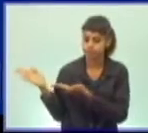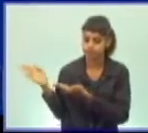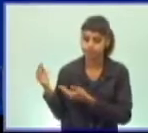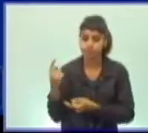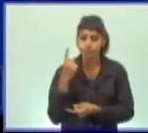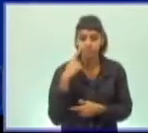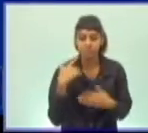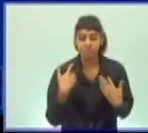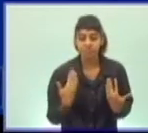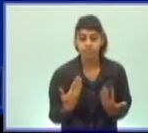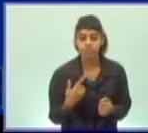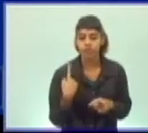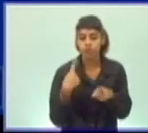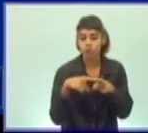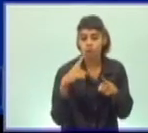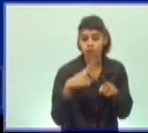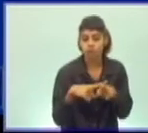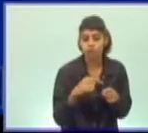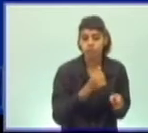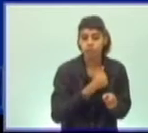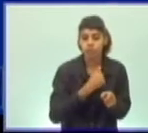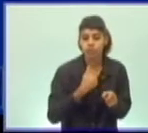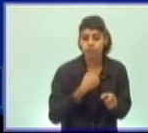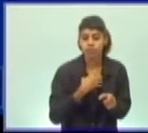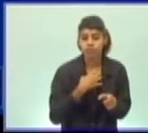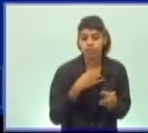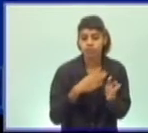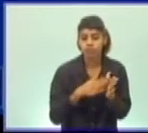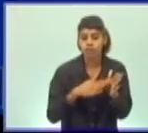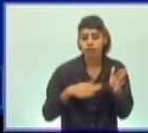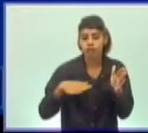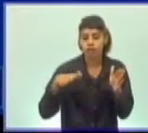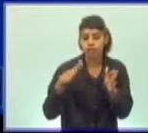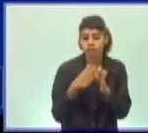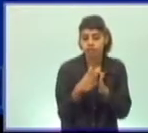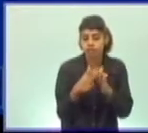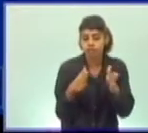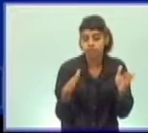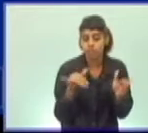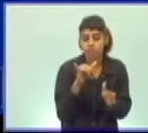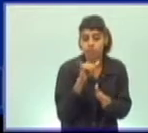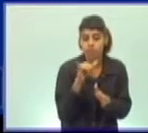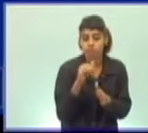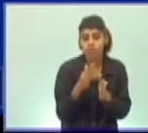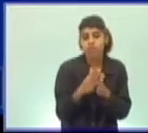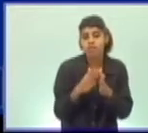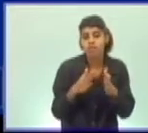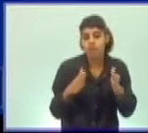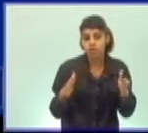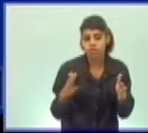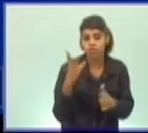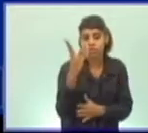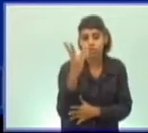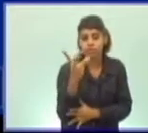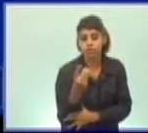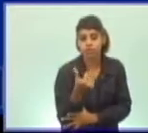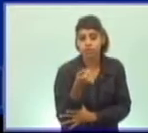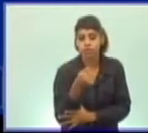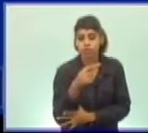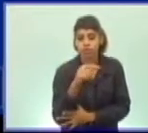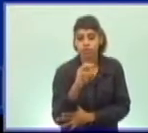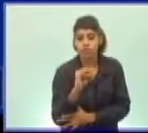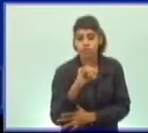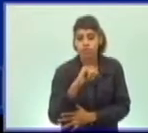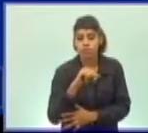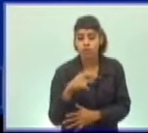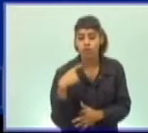bien, ¿qué otras propiedades en un grupo aumentaban al aumentar el número atómico? Bueno, estamos hablando